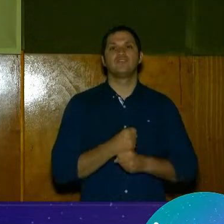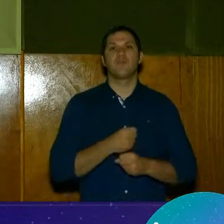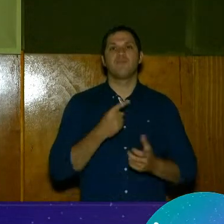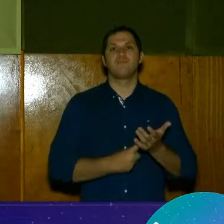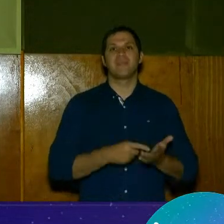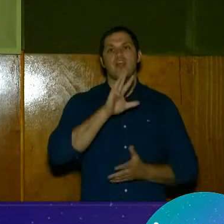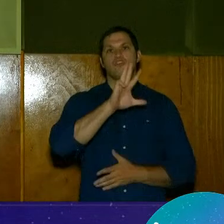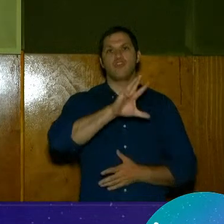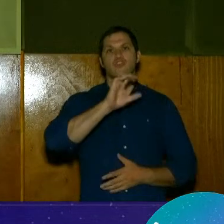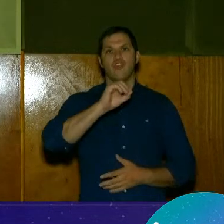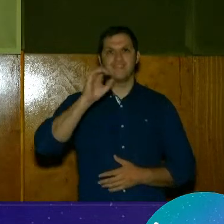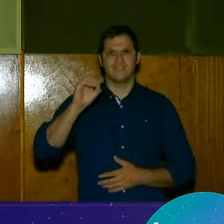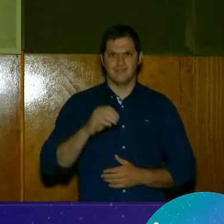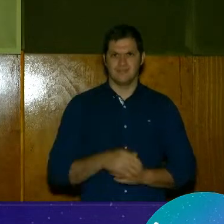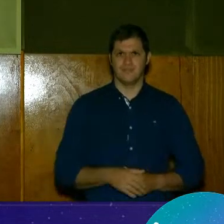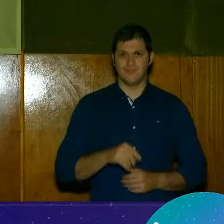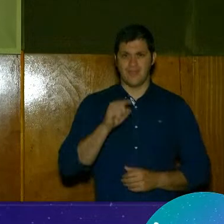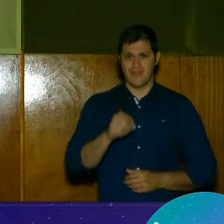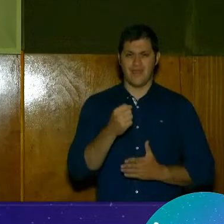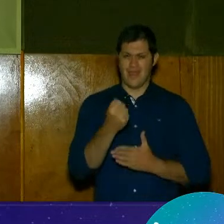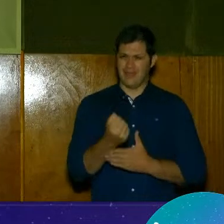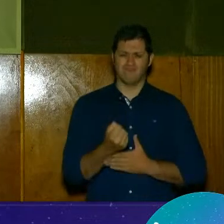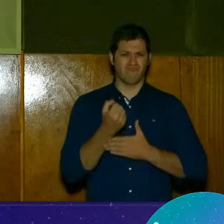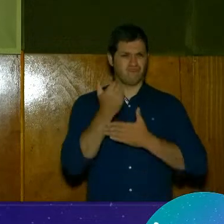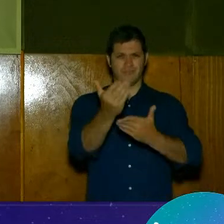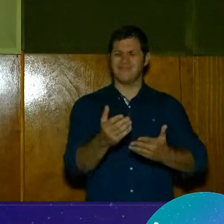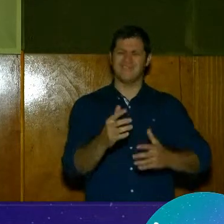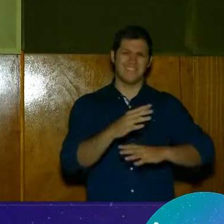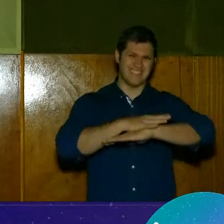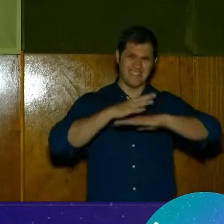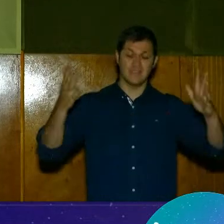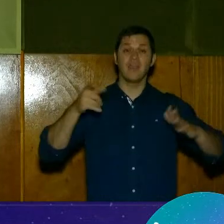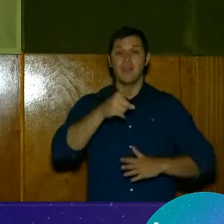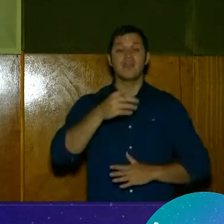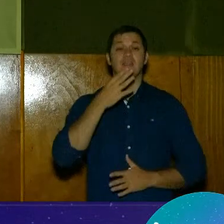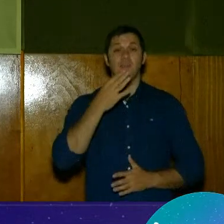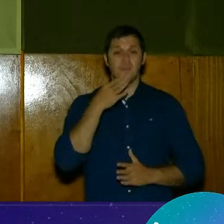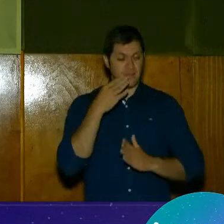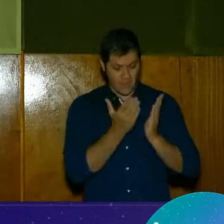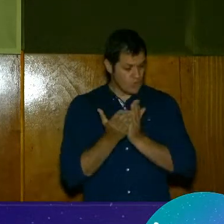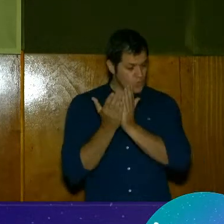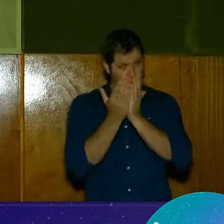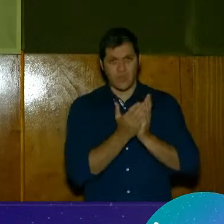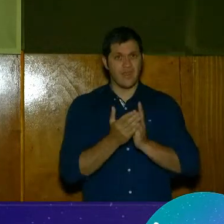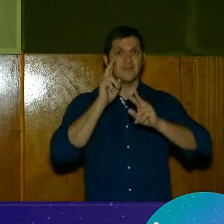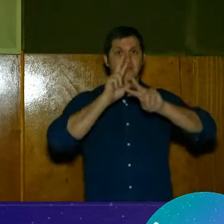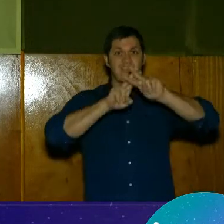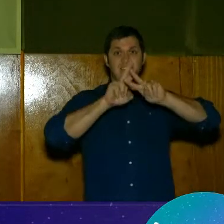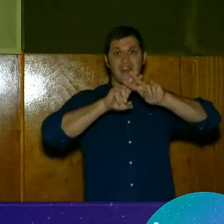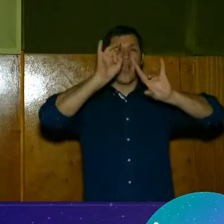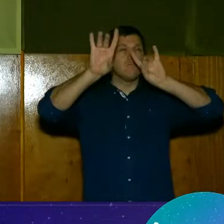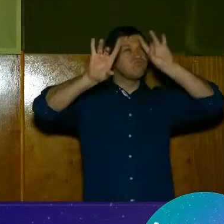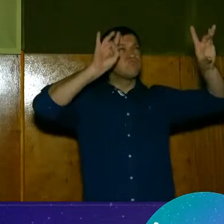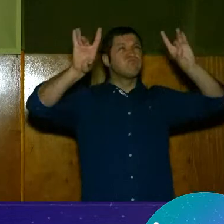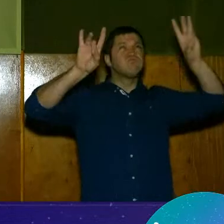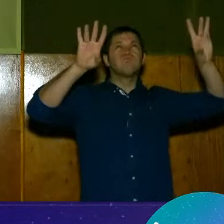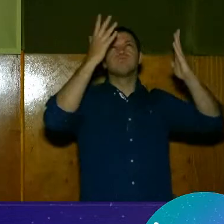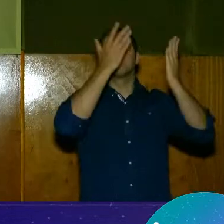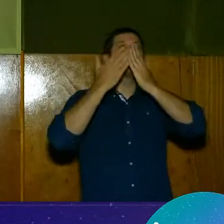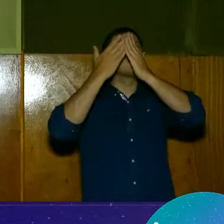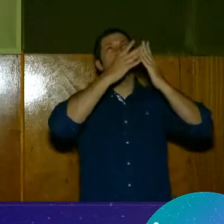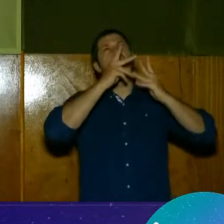si seguimos avanzando un poquito más nos encontramos con cecilia paint nació en el 1900 y cecilia